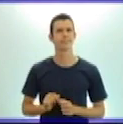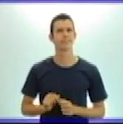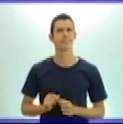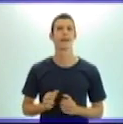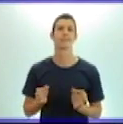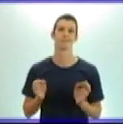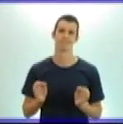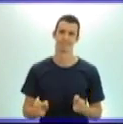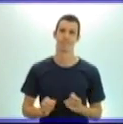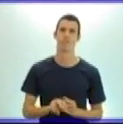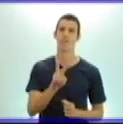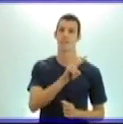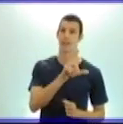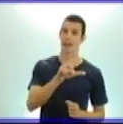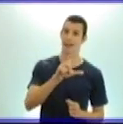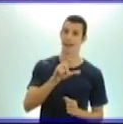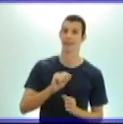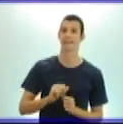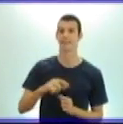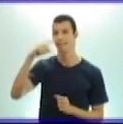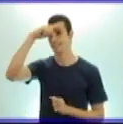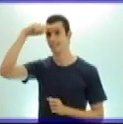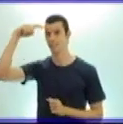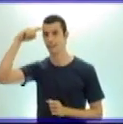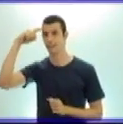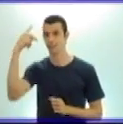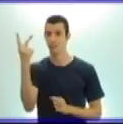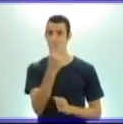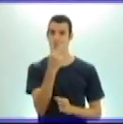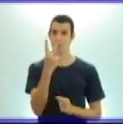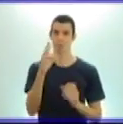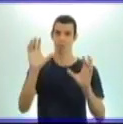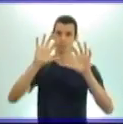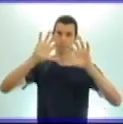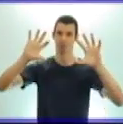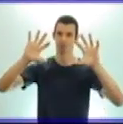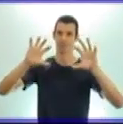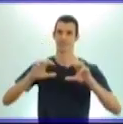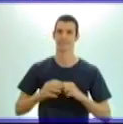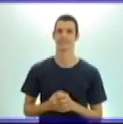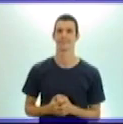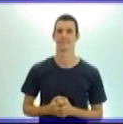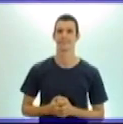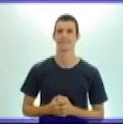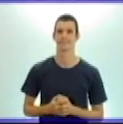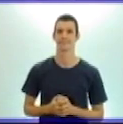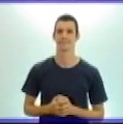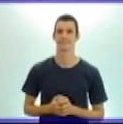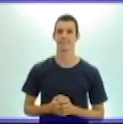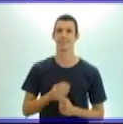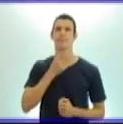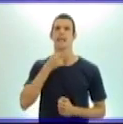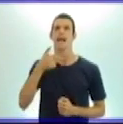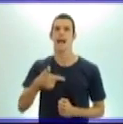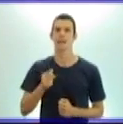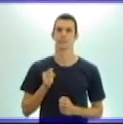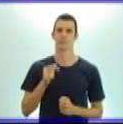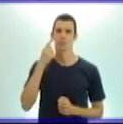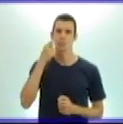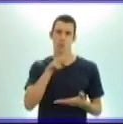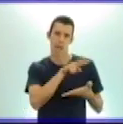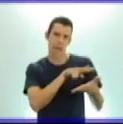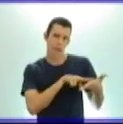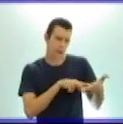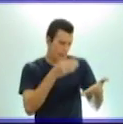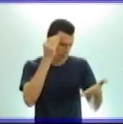Villa Clara y Santi Espíritus. Por tanto, cuando vayamos a ubicar a